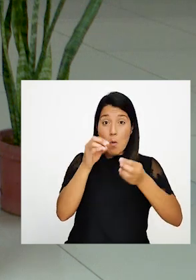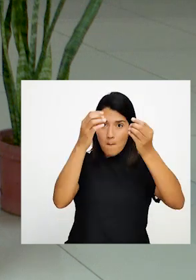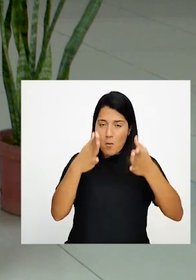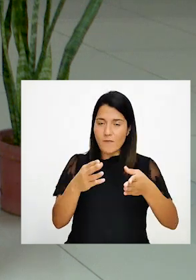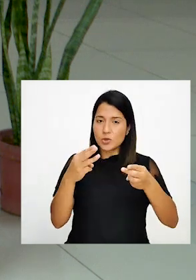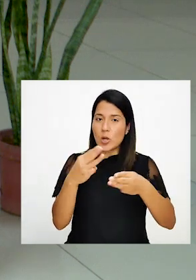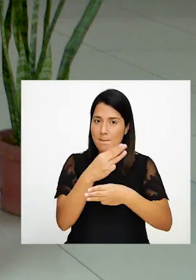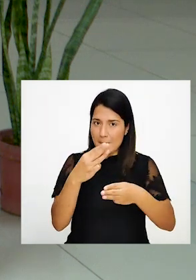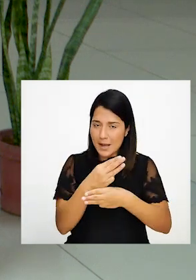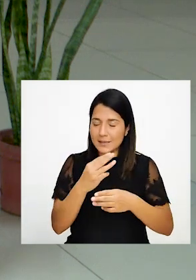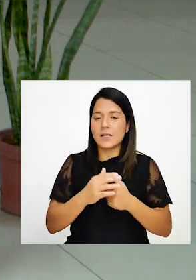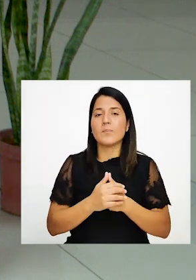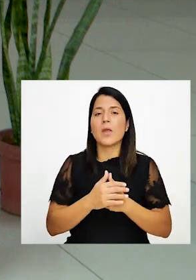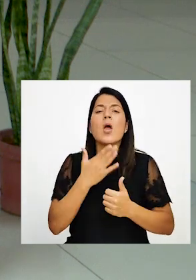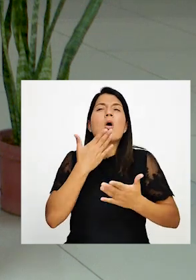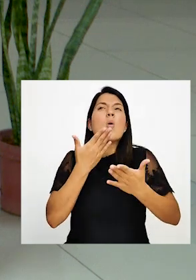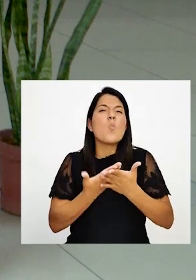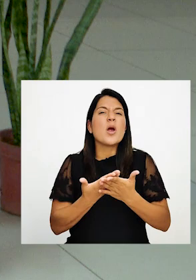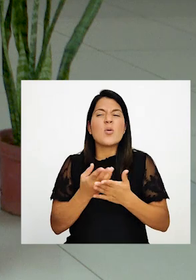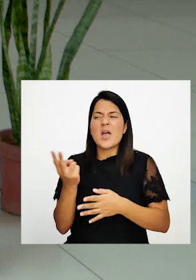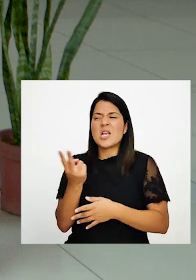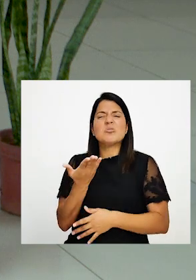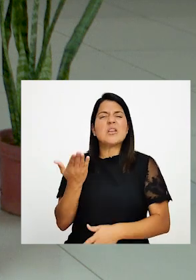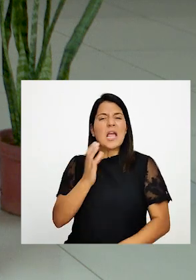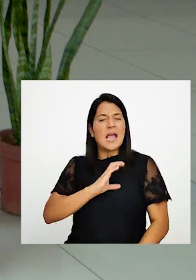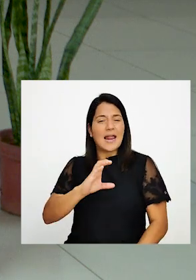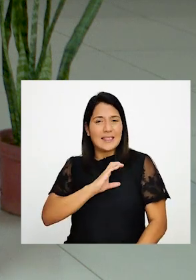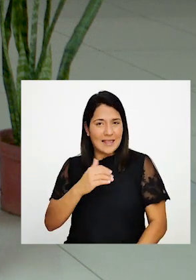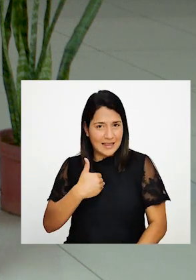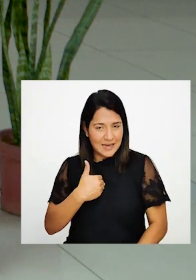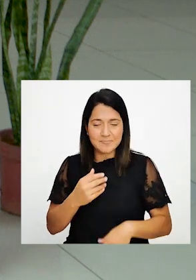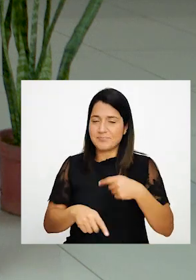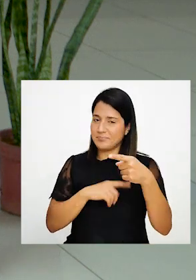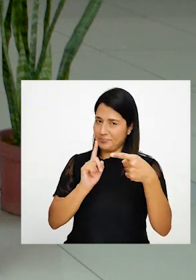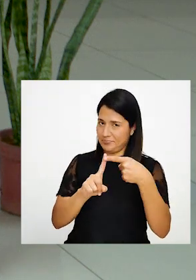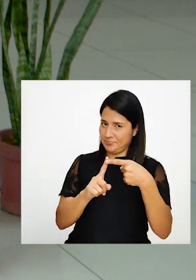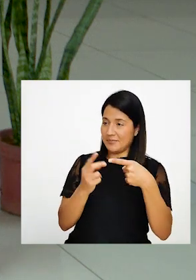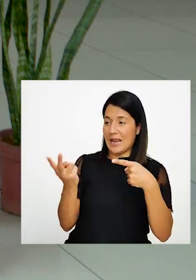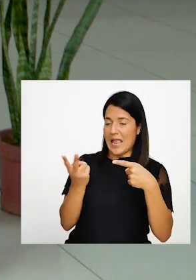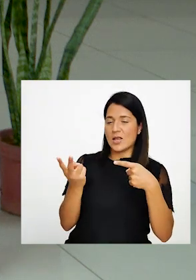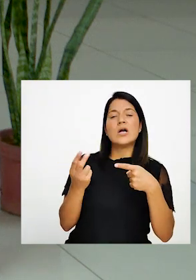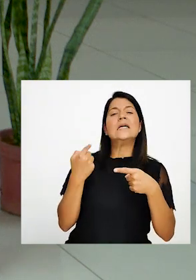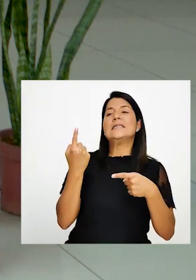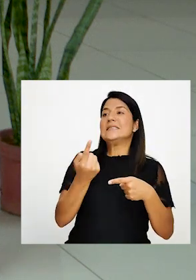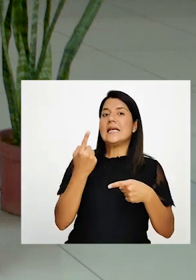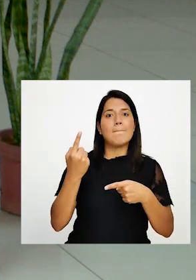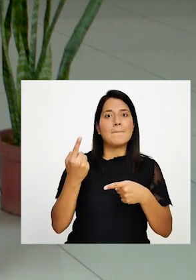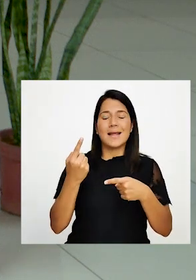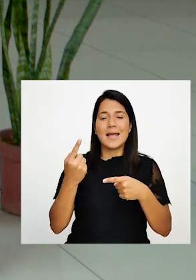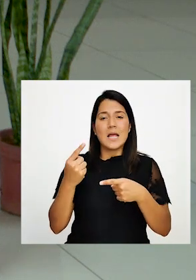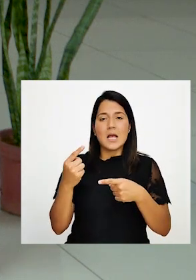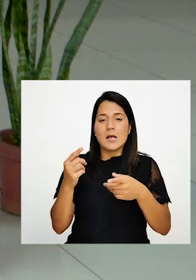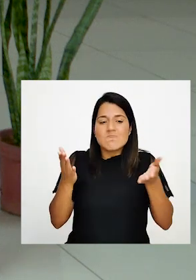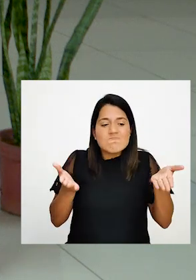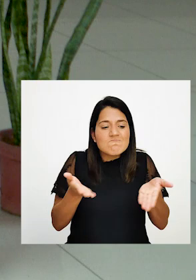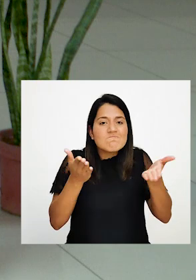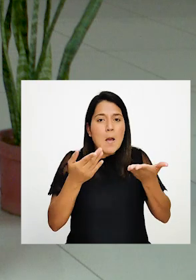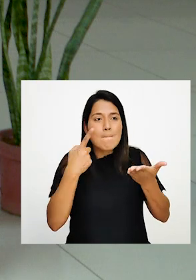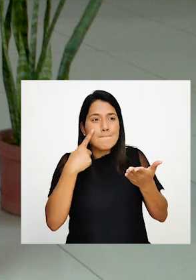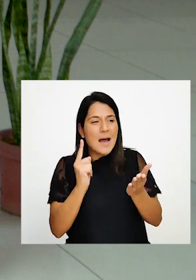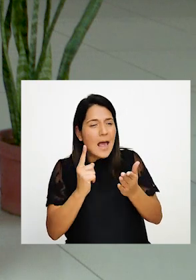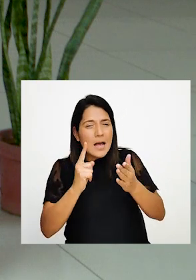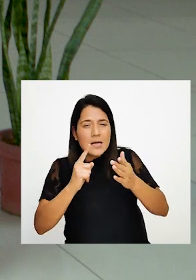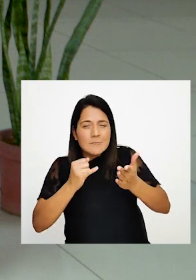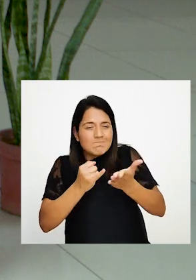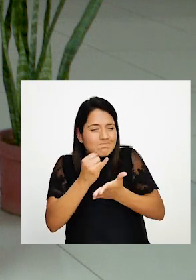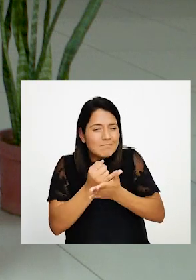Bueno, ¿qué característica podríamos decir que tenían esos profesores? Uno, que siempre lo invitaban a uno a ir más allá de las cosas, le tiraban retos, y otro